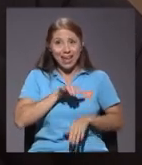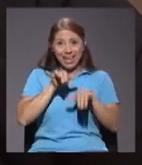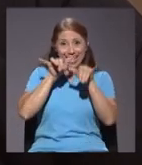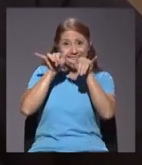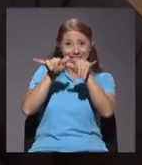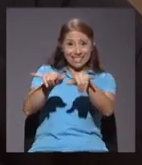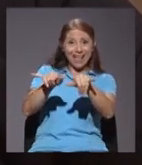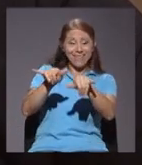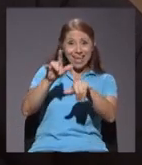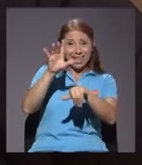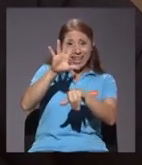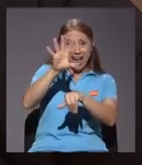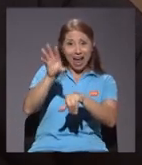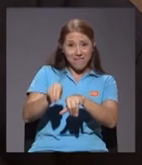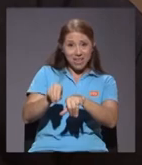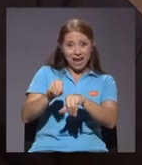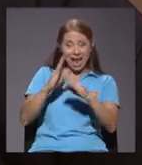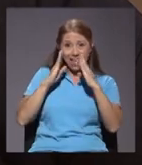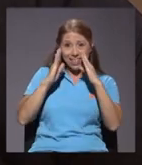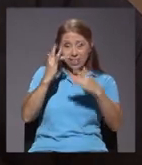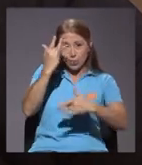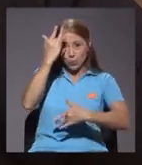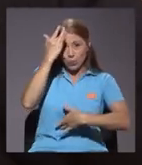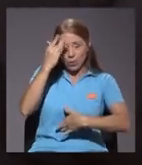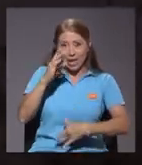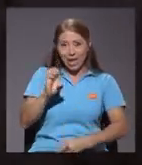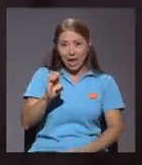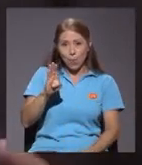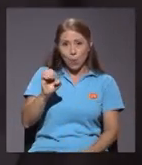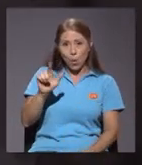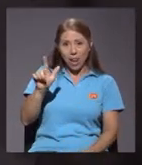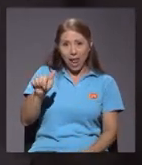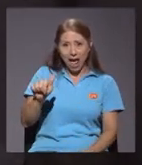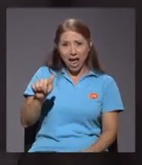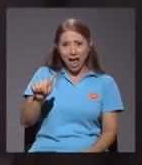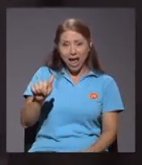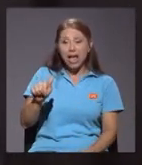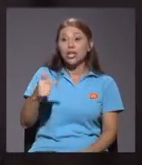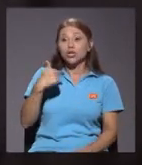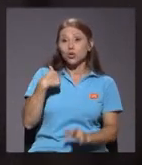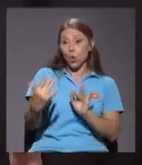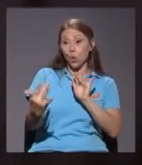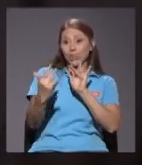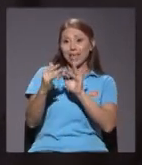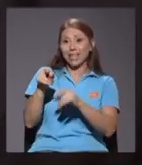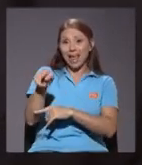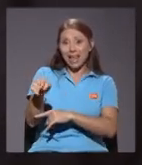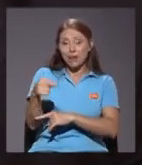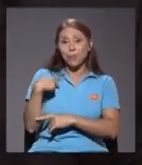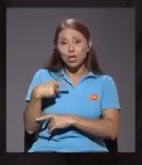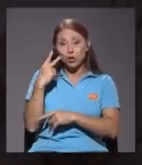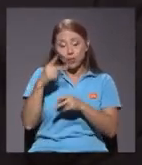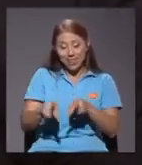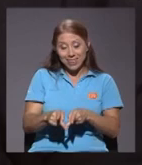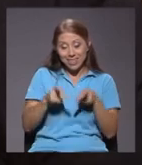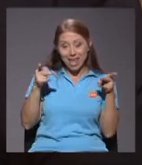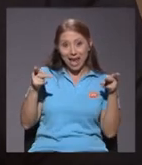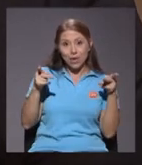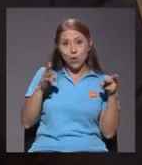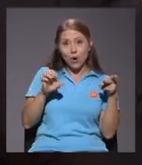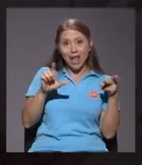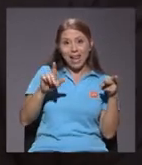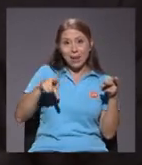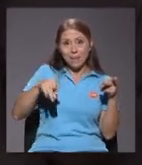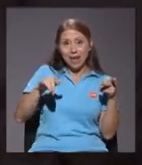bola y lo que me estaba contando yo yo yo lo contacte porque porque lo vi en el diario 'el país' y vi que hablaba español y me